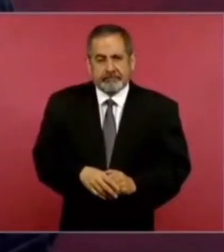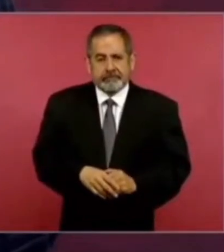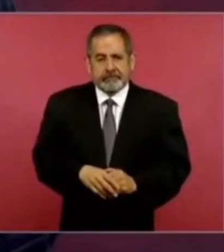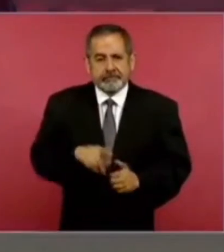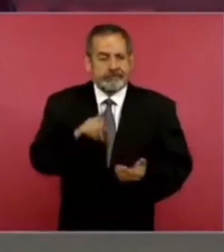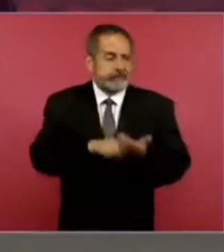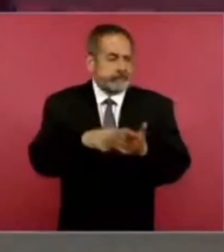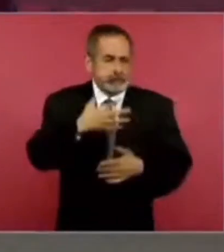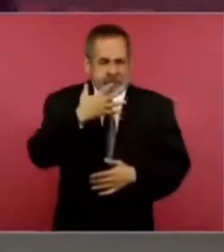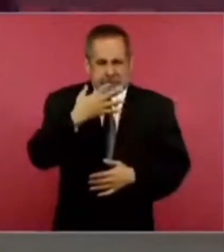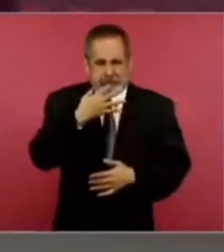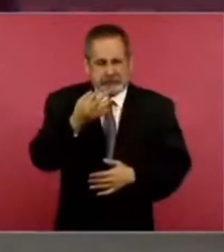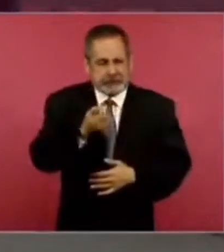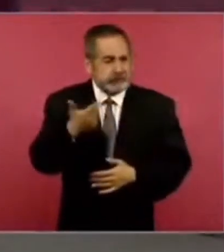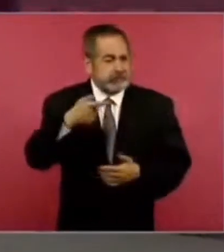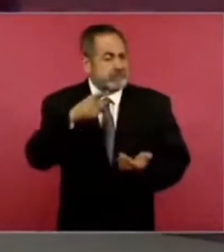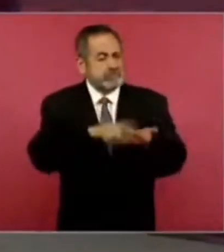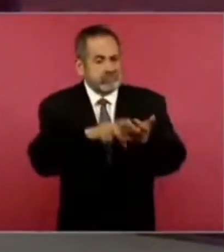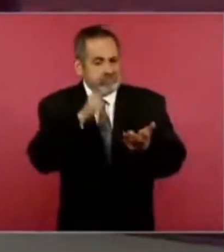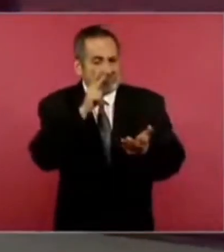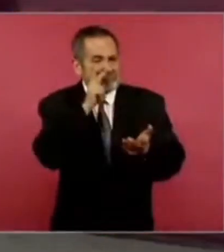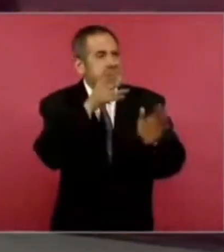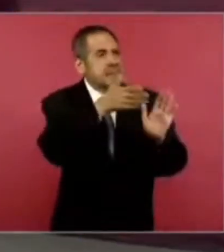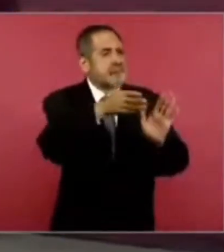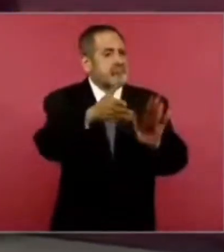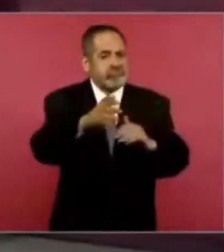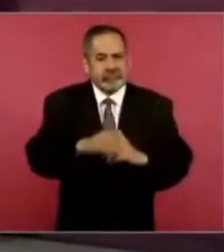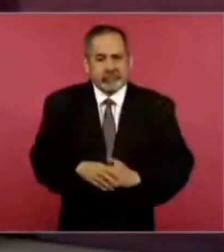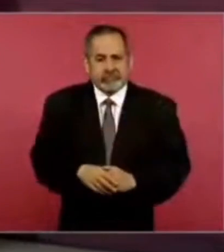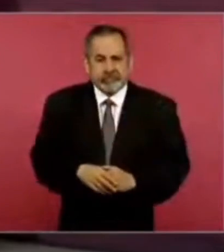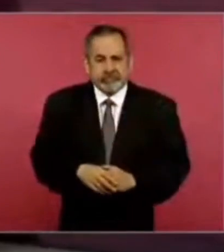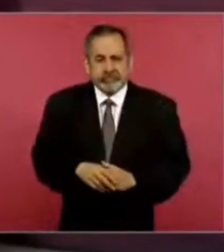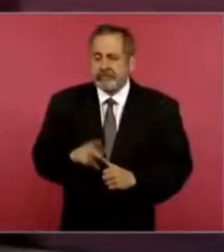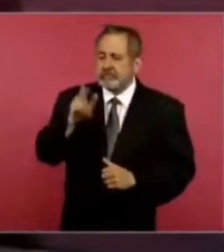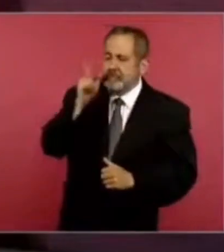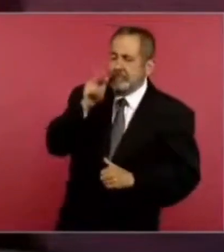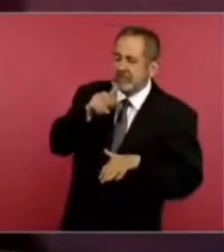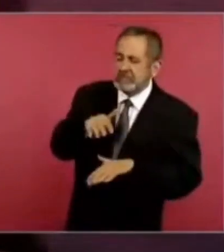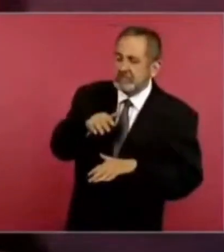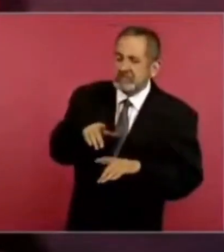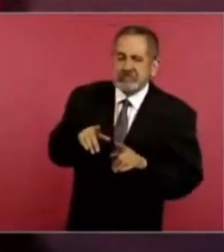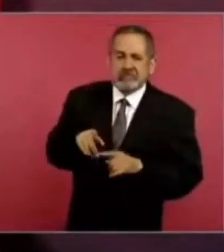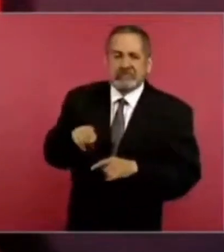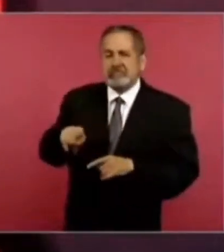la autopista del Sol. Era de los señores Ballesteros.